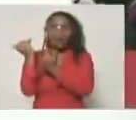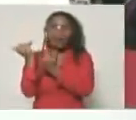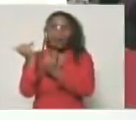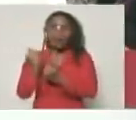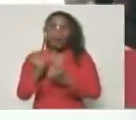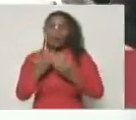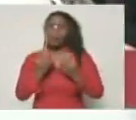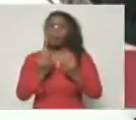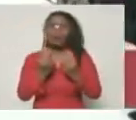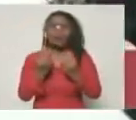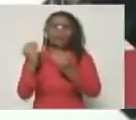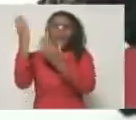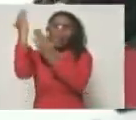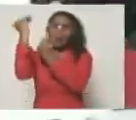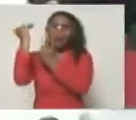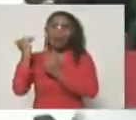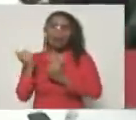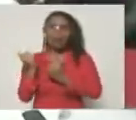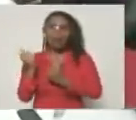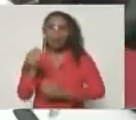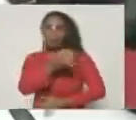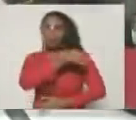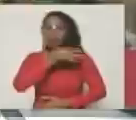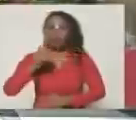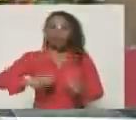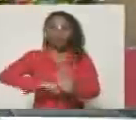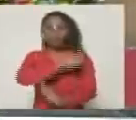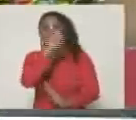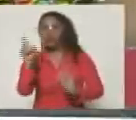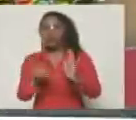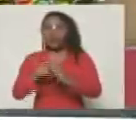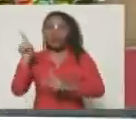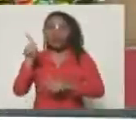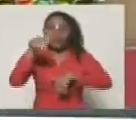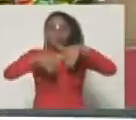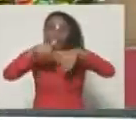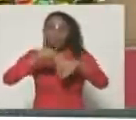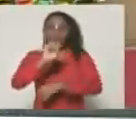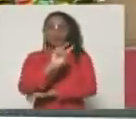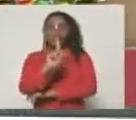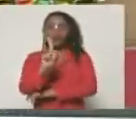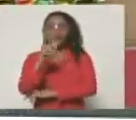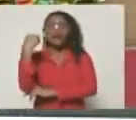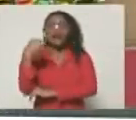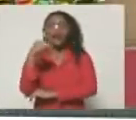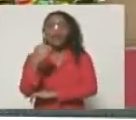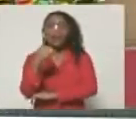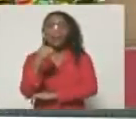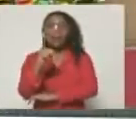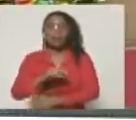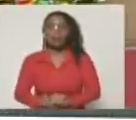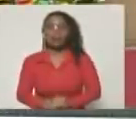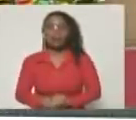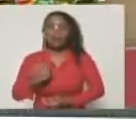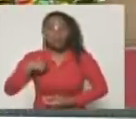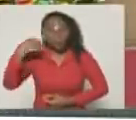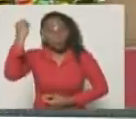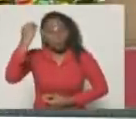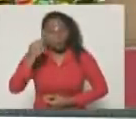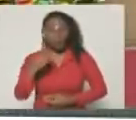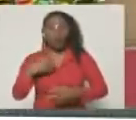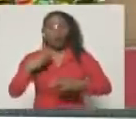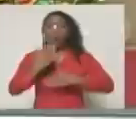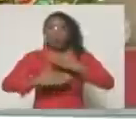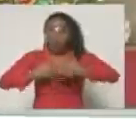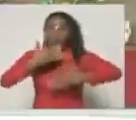muy esperanzado del éxito total de esas elecciones del 21 de noviembre. Y creo que vamos